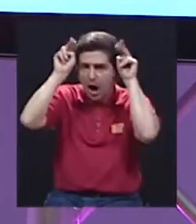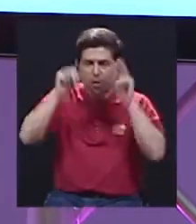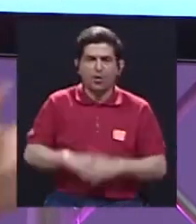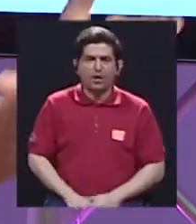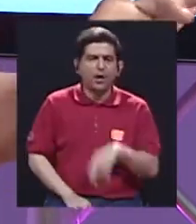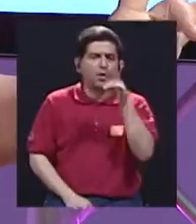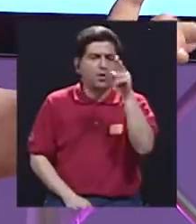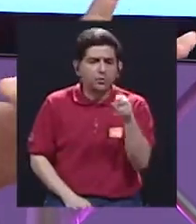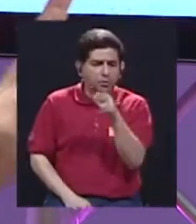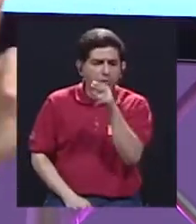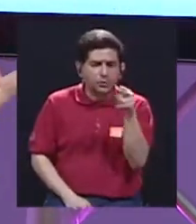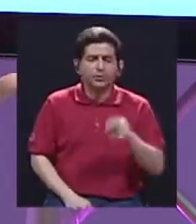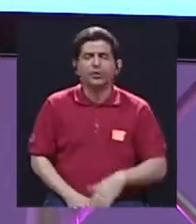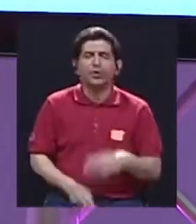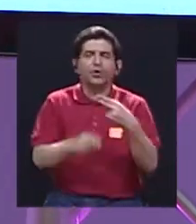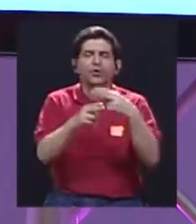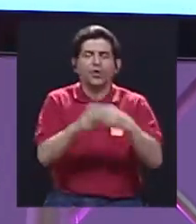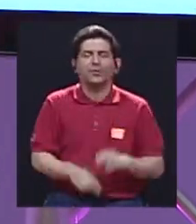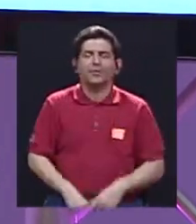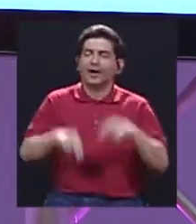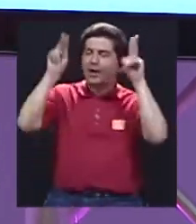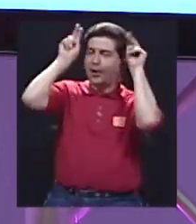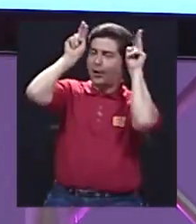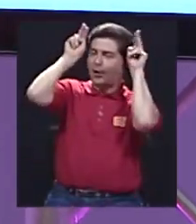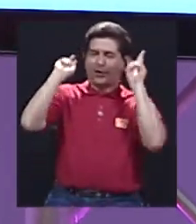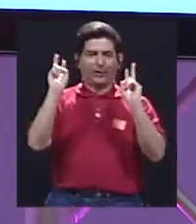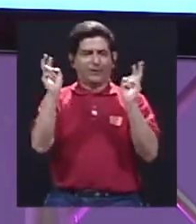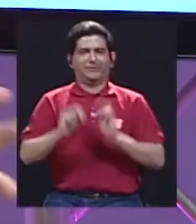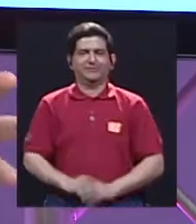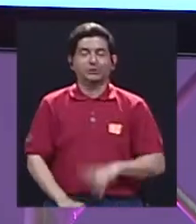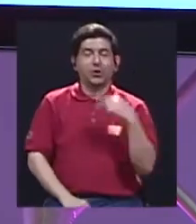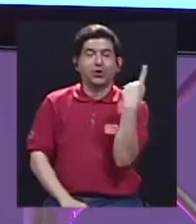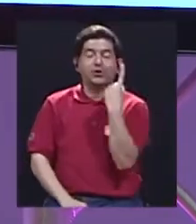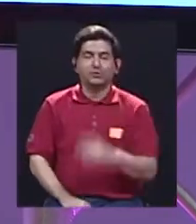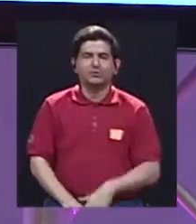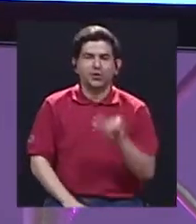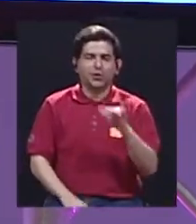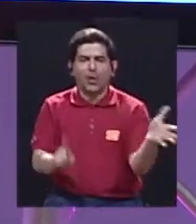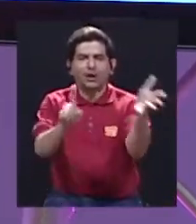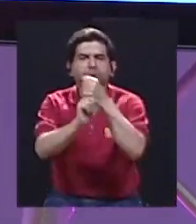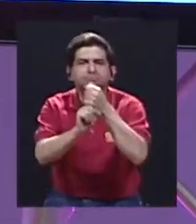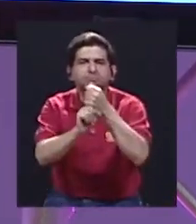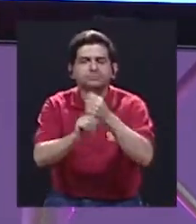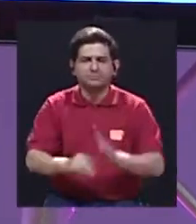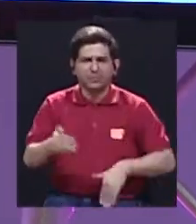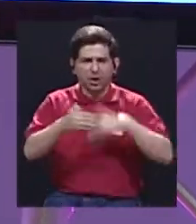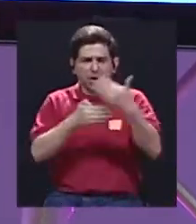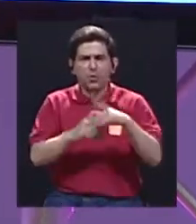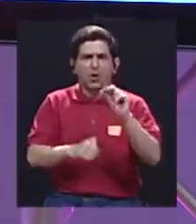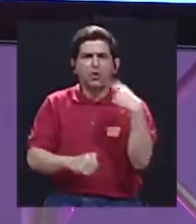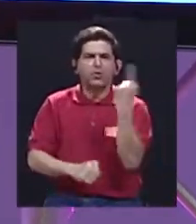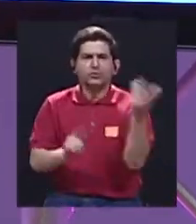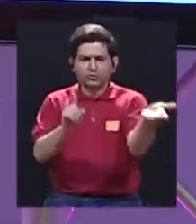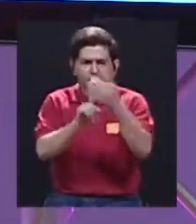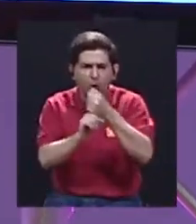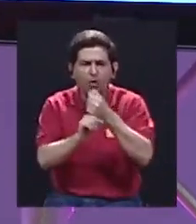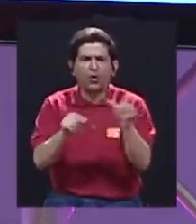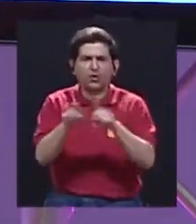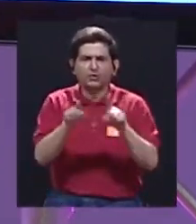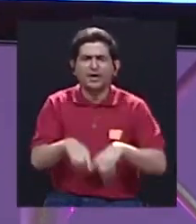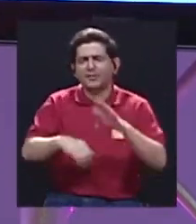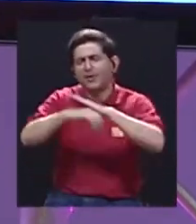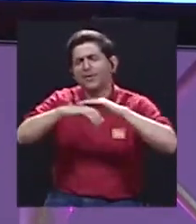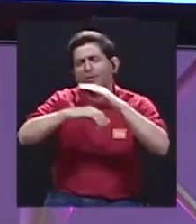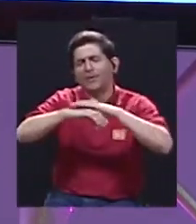sino que los bautizaban conejitos y después no sólo los bautizaron sino que los atrapaban y después no sólo los atrapan sino que los